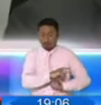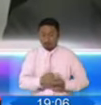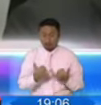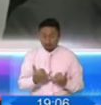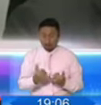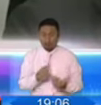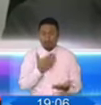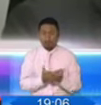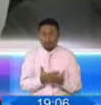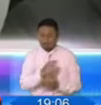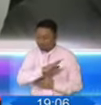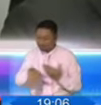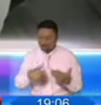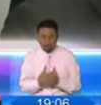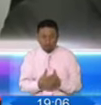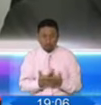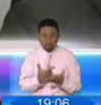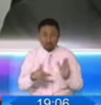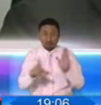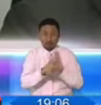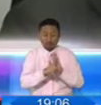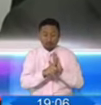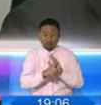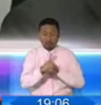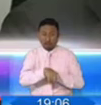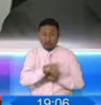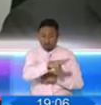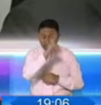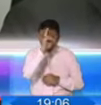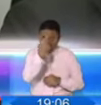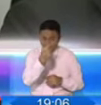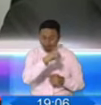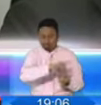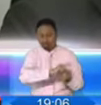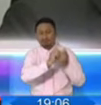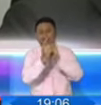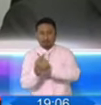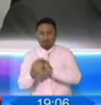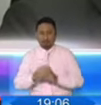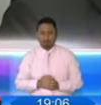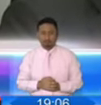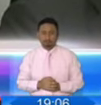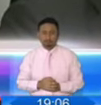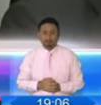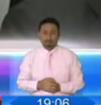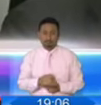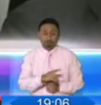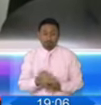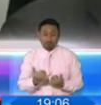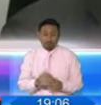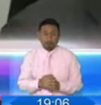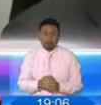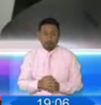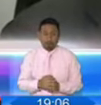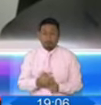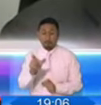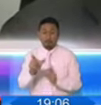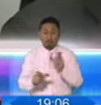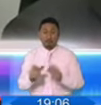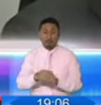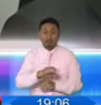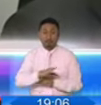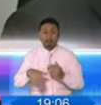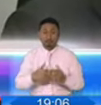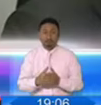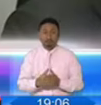de los hechos y la ley corrija su error y que ante los ojos de los ciudadanos